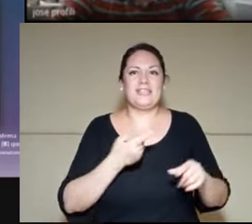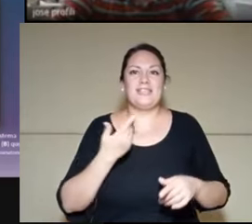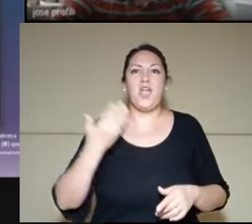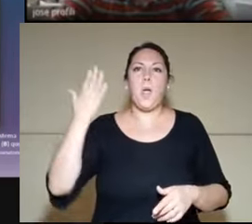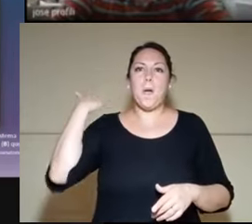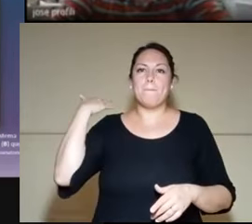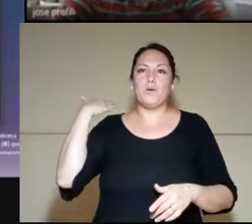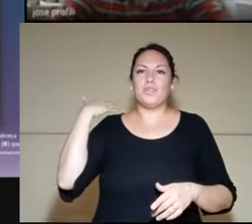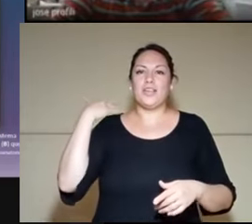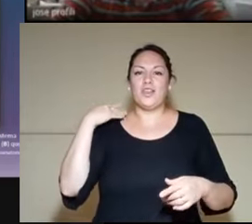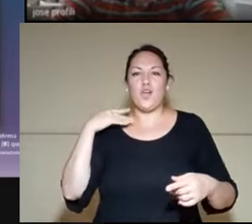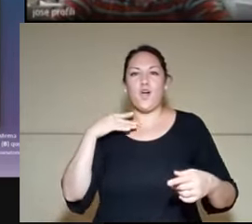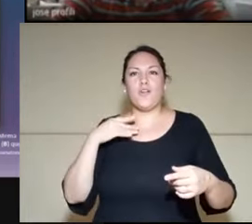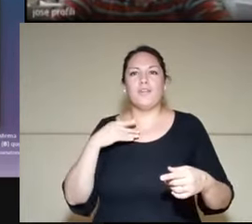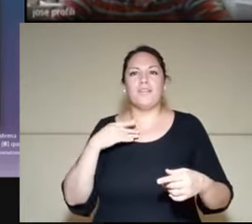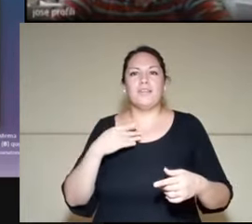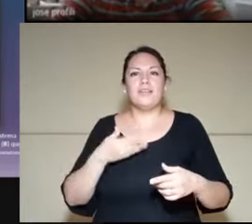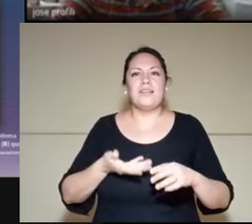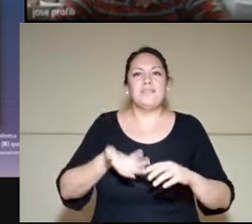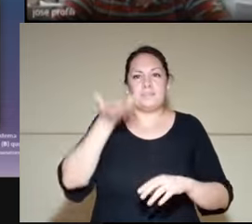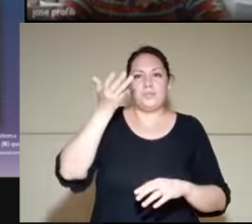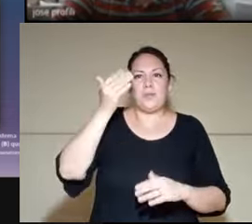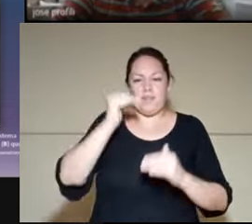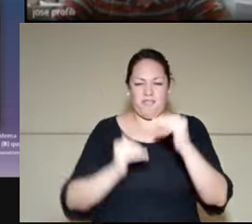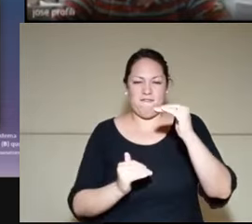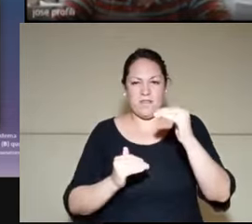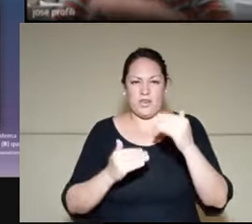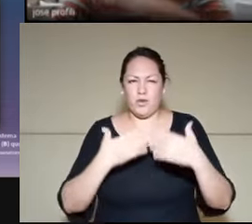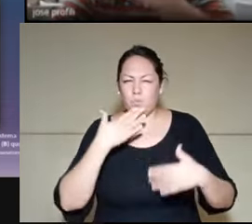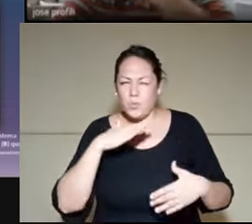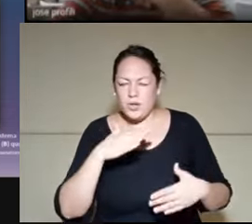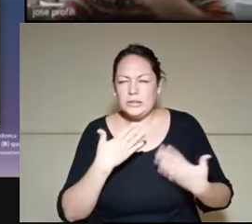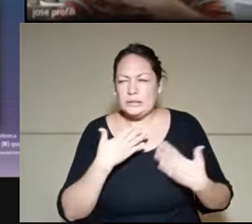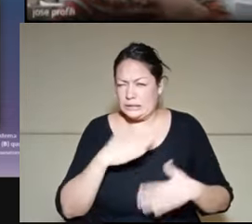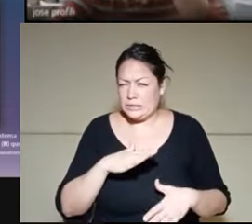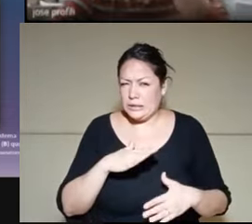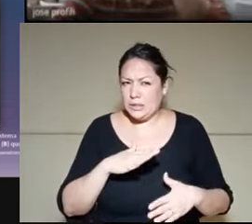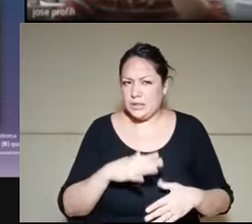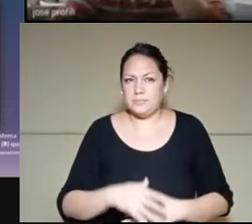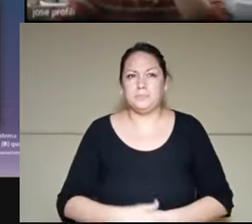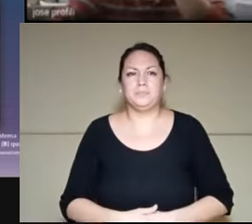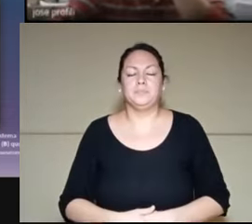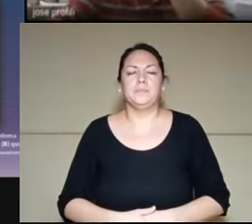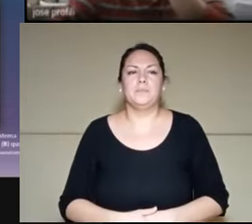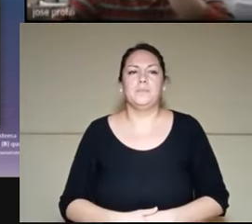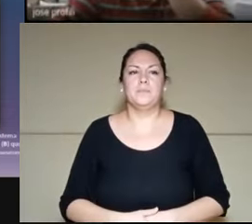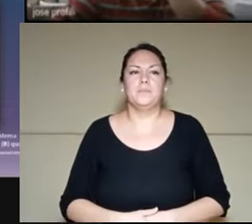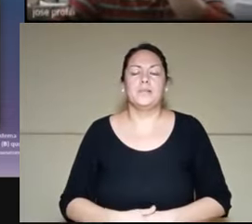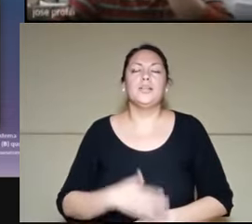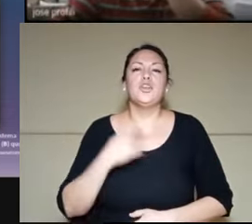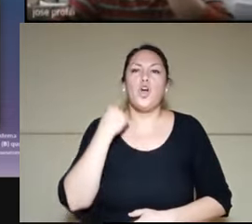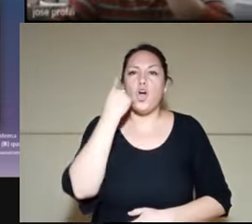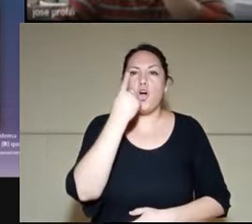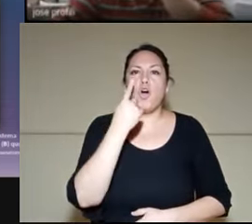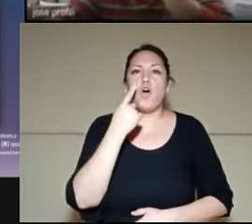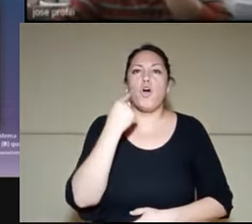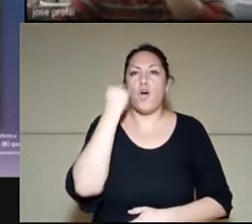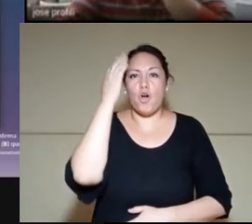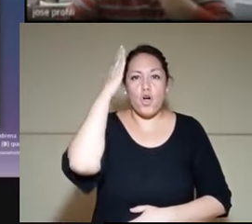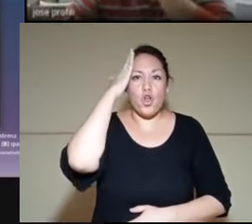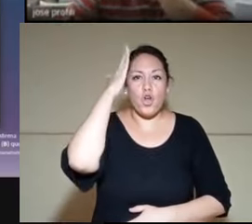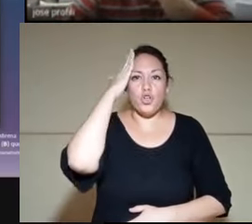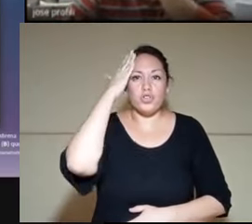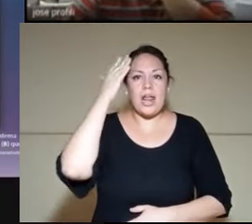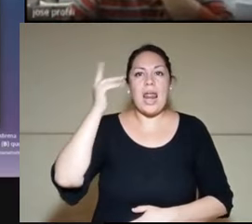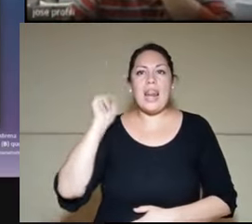ser superior, y lo que es inferior puede ser anterior. ¿Sí? ¿Me siguen? Y lo rostral y